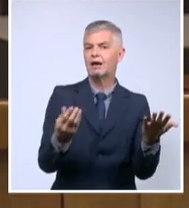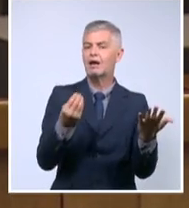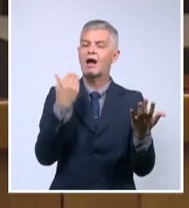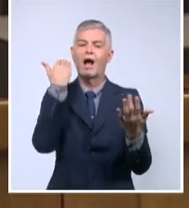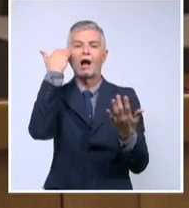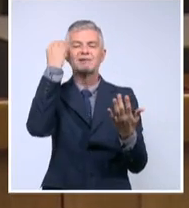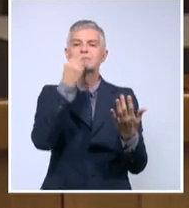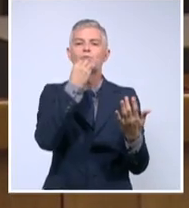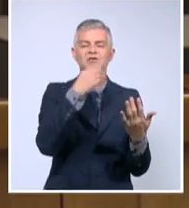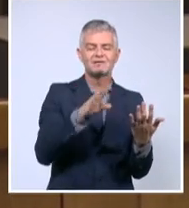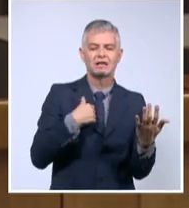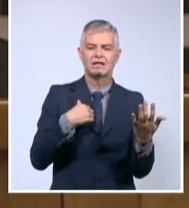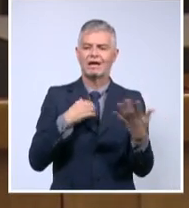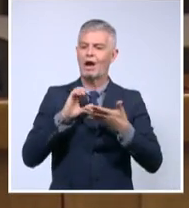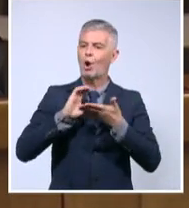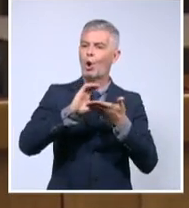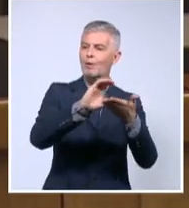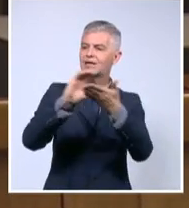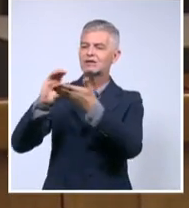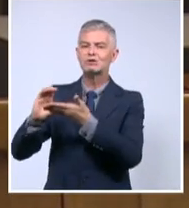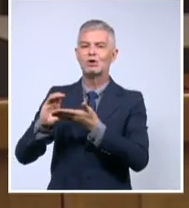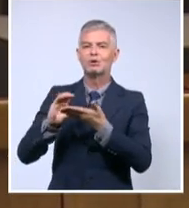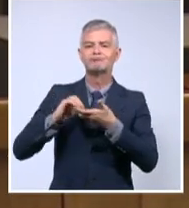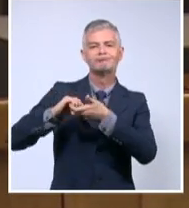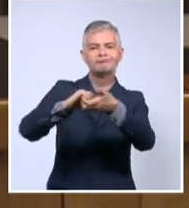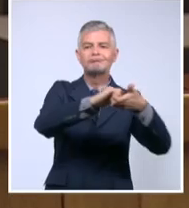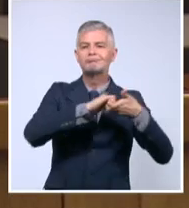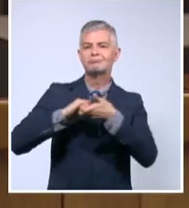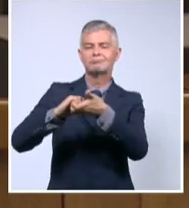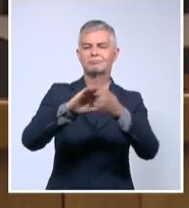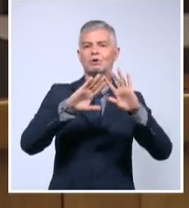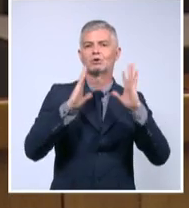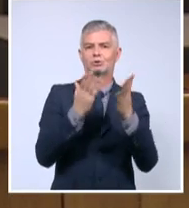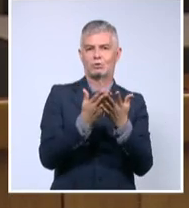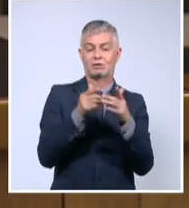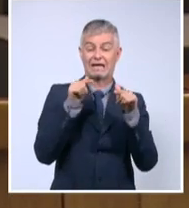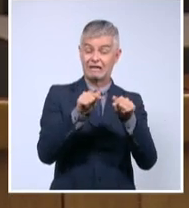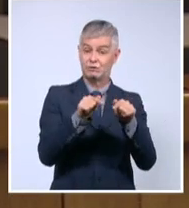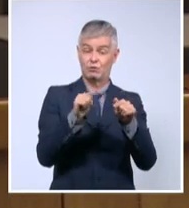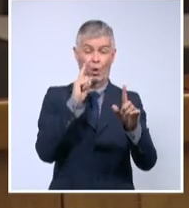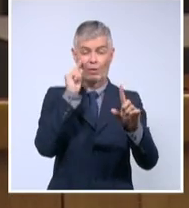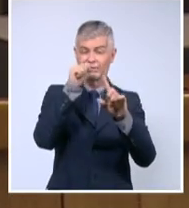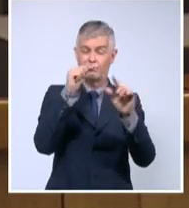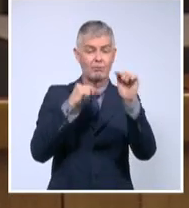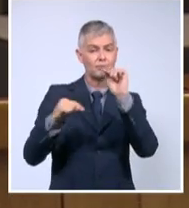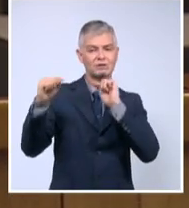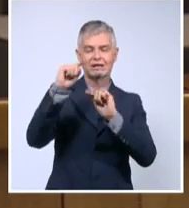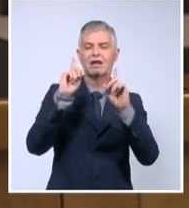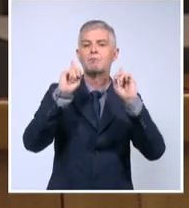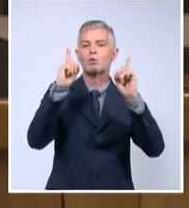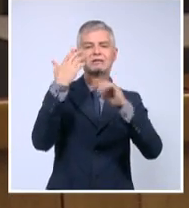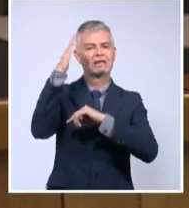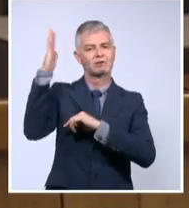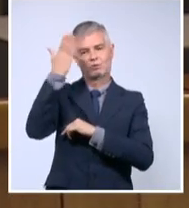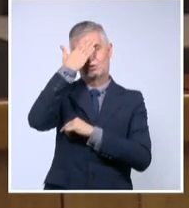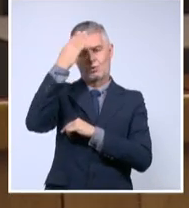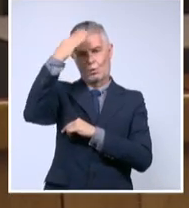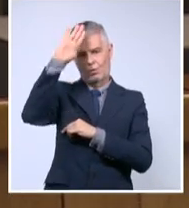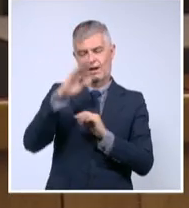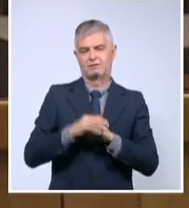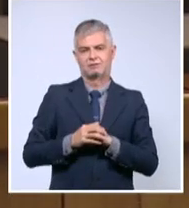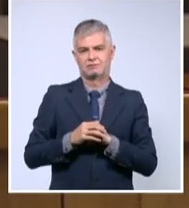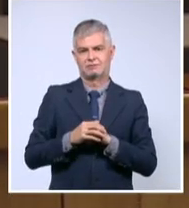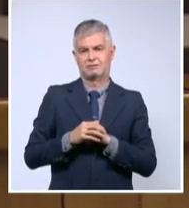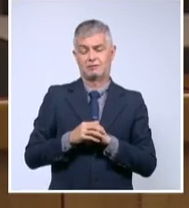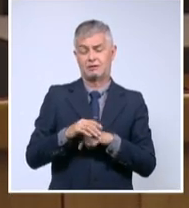la cooperación solidaria, piedra angular y singularmente característica de nuestra política exterior. Tarde o temprano se